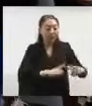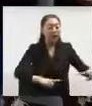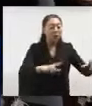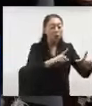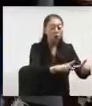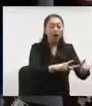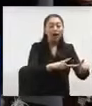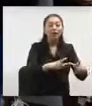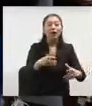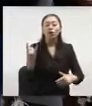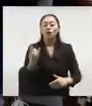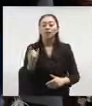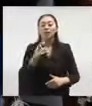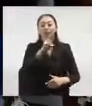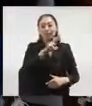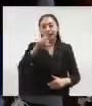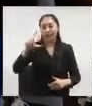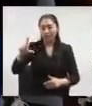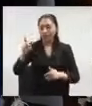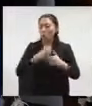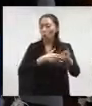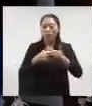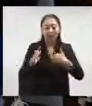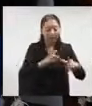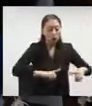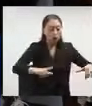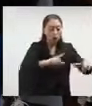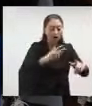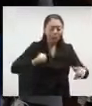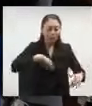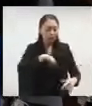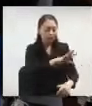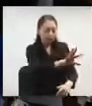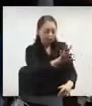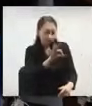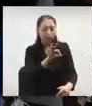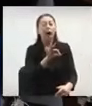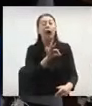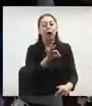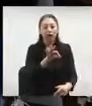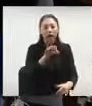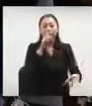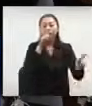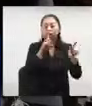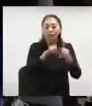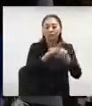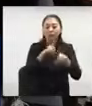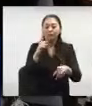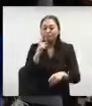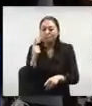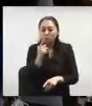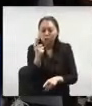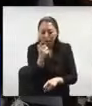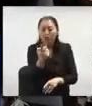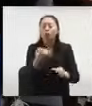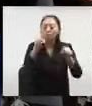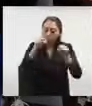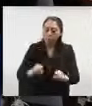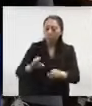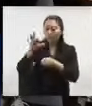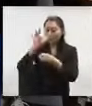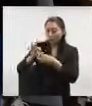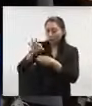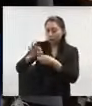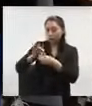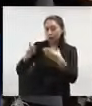Universidad Rafael Landívar. Cualquier lugar que escojamos, lo vamos a hacer buscando que se acerquen más a la funcionalidad, que